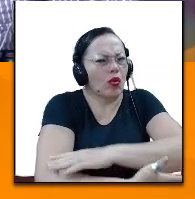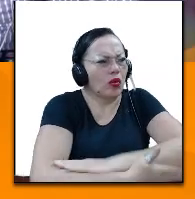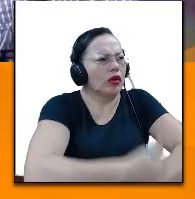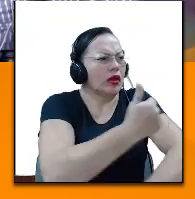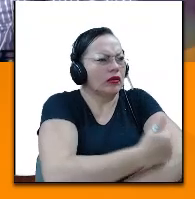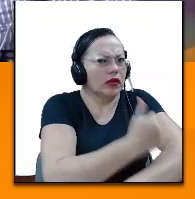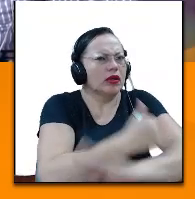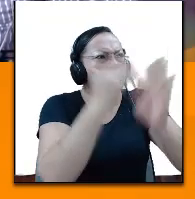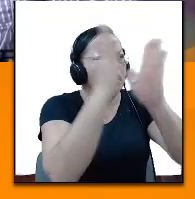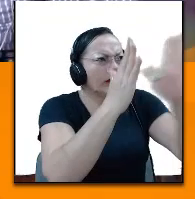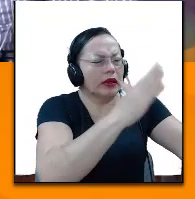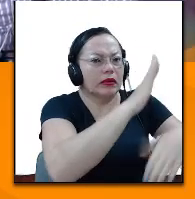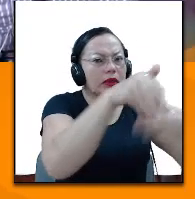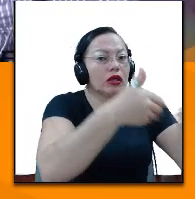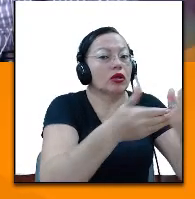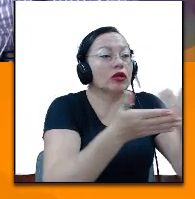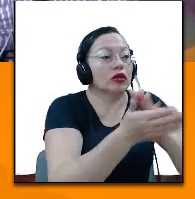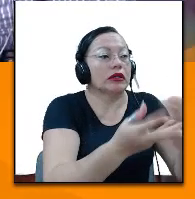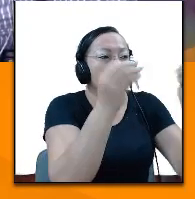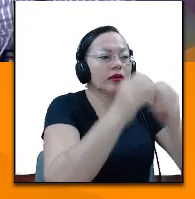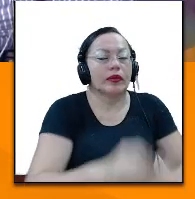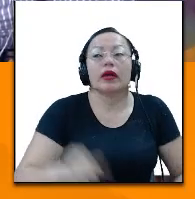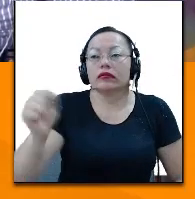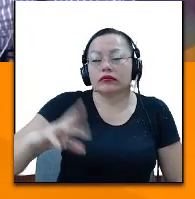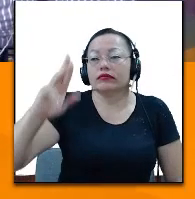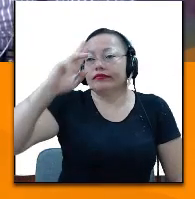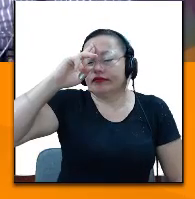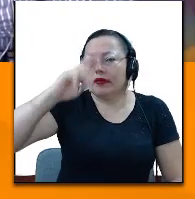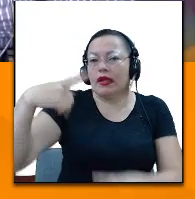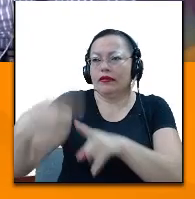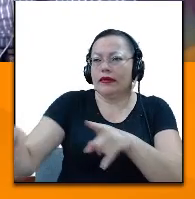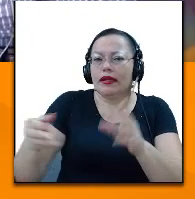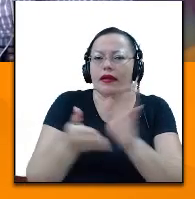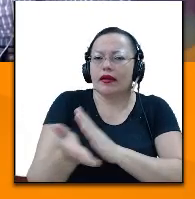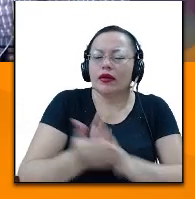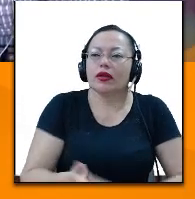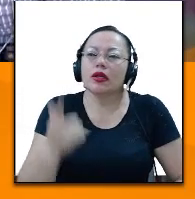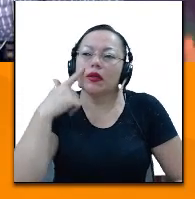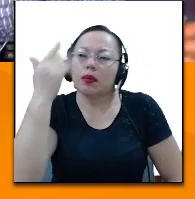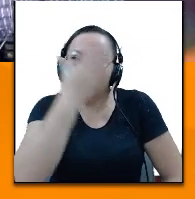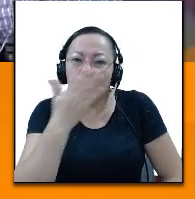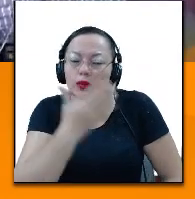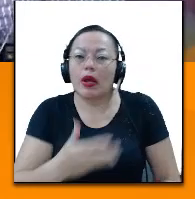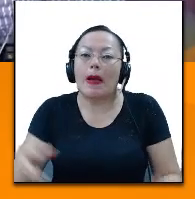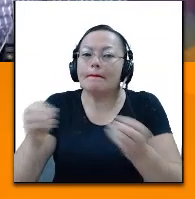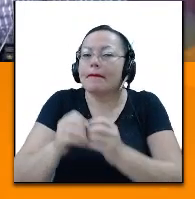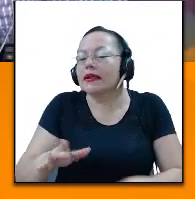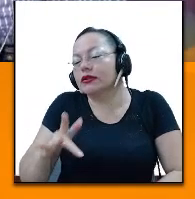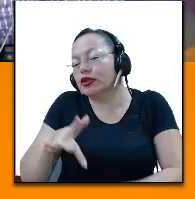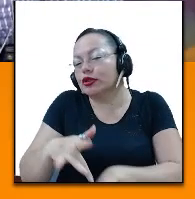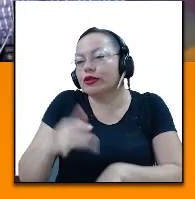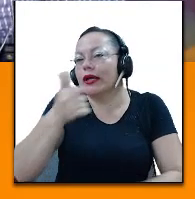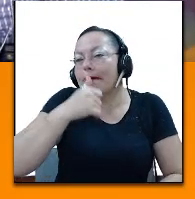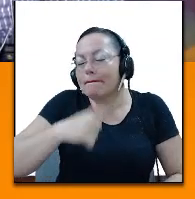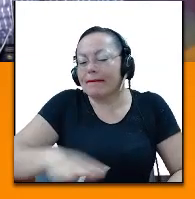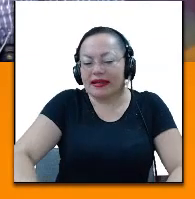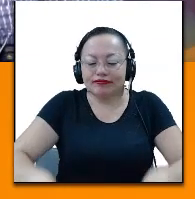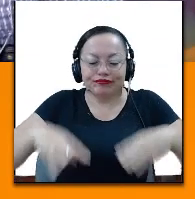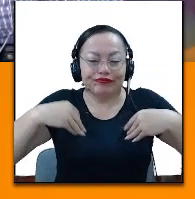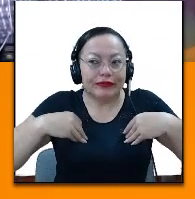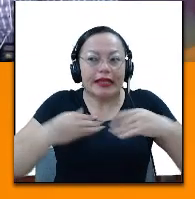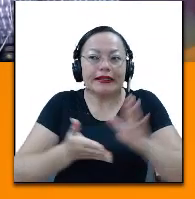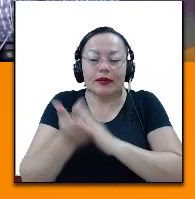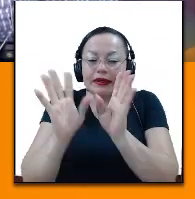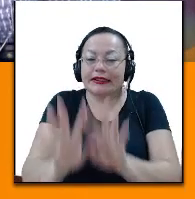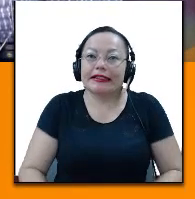mismo orden, ¿no? Claro que sí, eso es una diferente, es una prueba más que nos tocó aceptar, pero bueno, lo importante